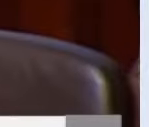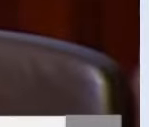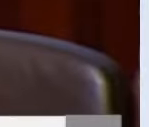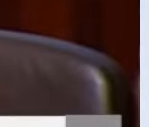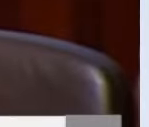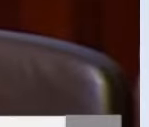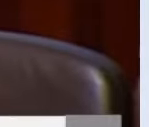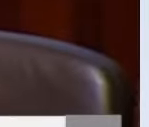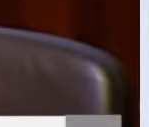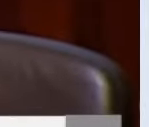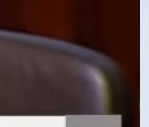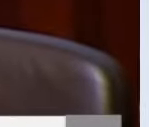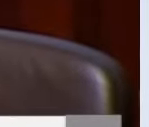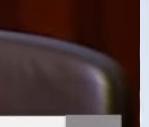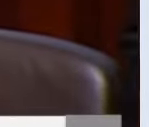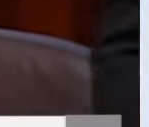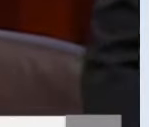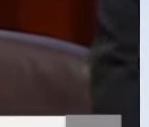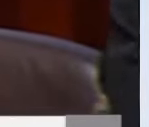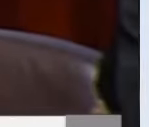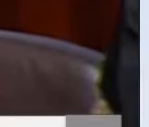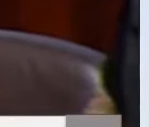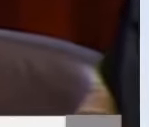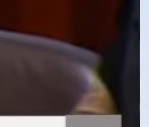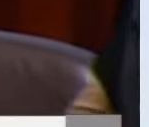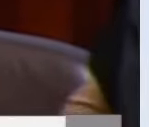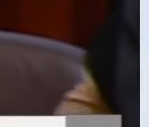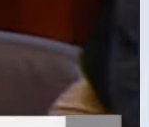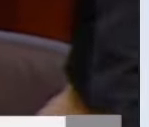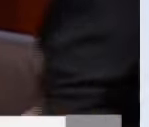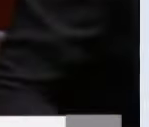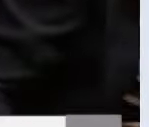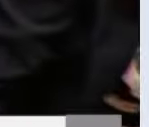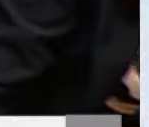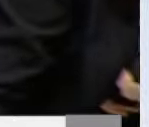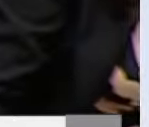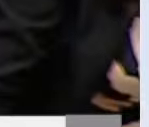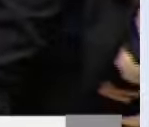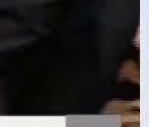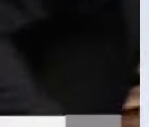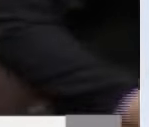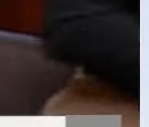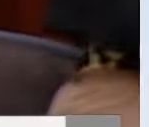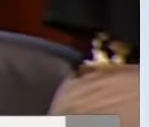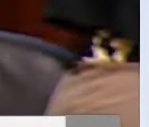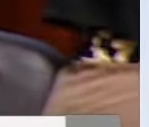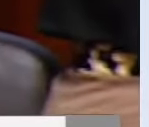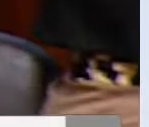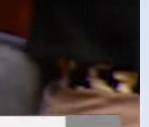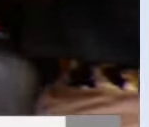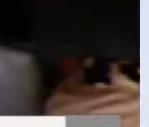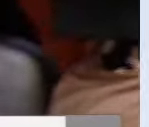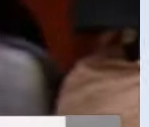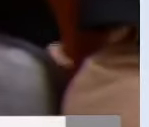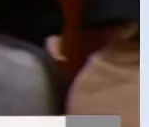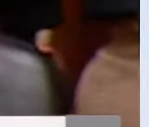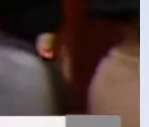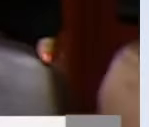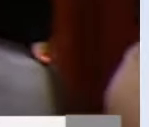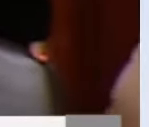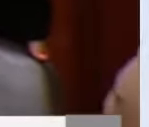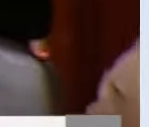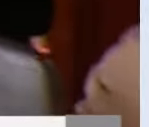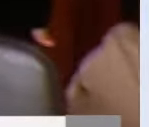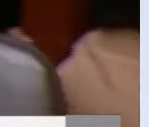de diversas sesiones, convocan a los ministros. Y no los convocamos para maltratarlos, sino para ayudar a gobernar